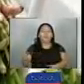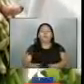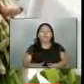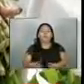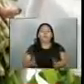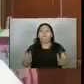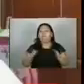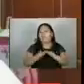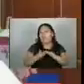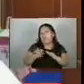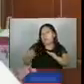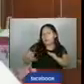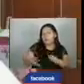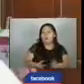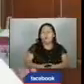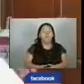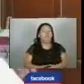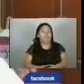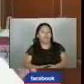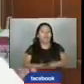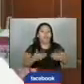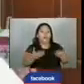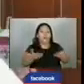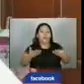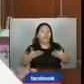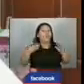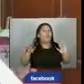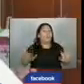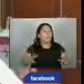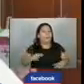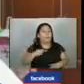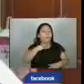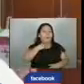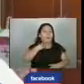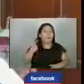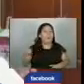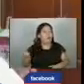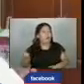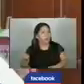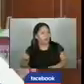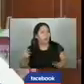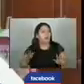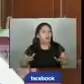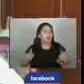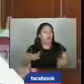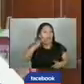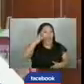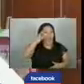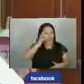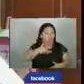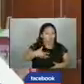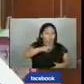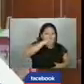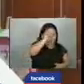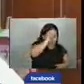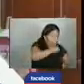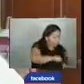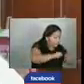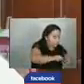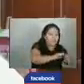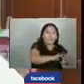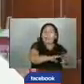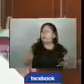necesidades del hogar. ayudado bastante con la crisis del dinero, ¿verdad? Porque ya lo que nosotros cosechamos ya no lo